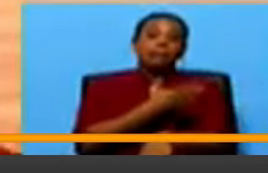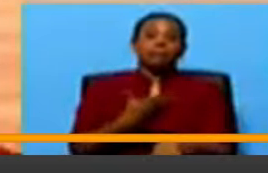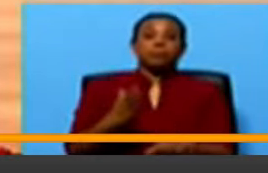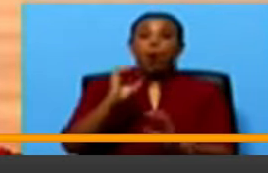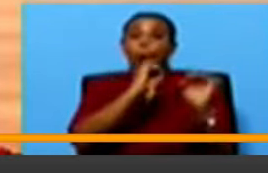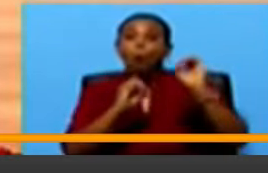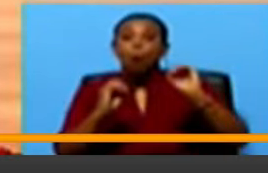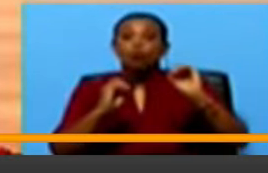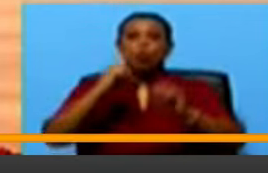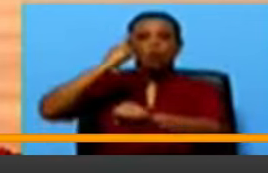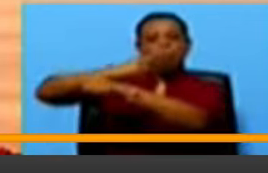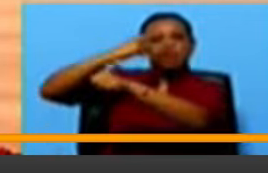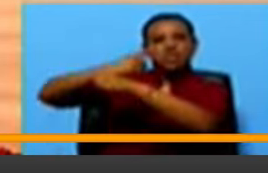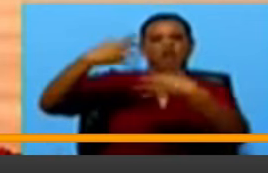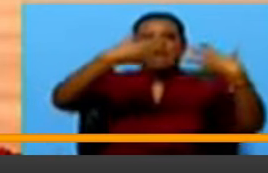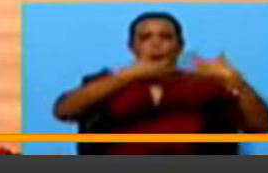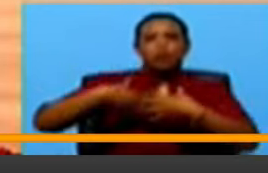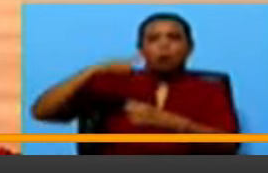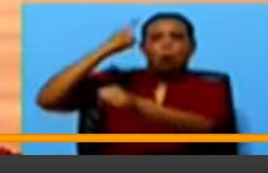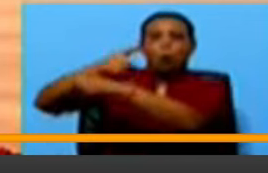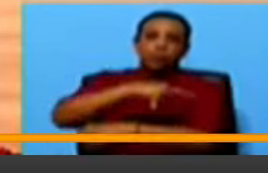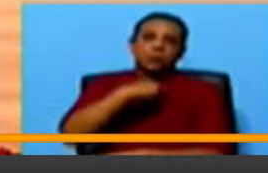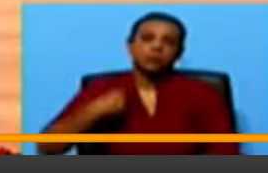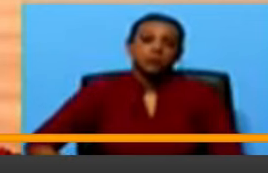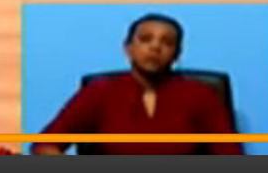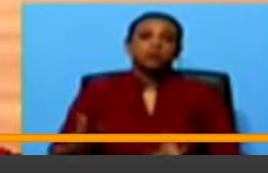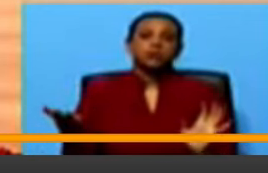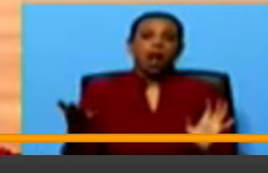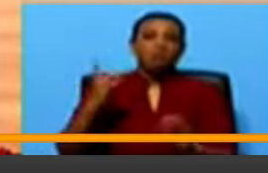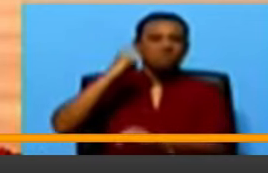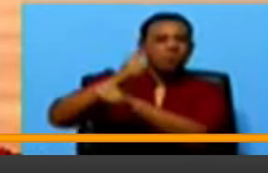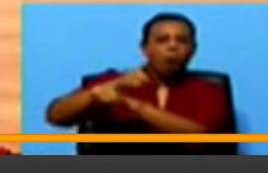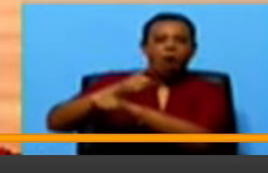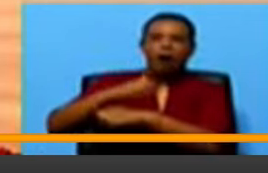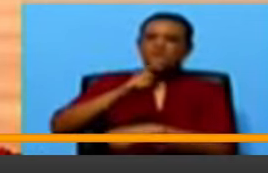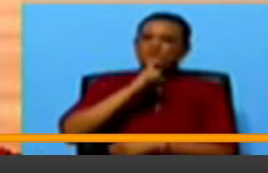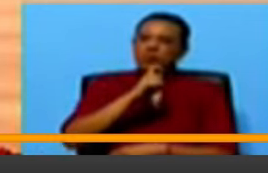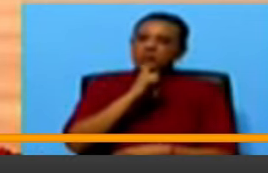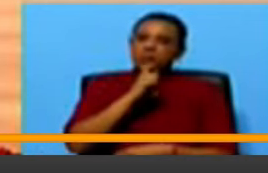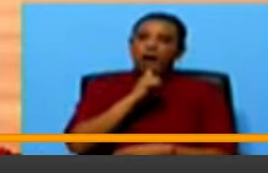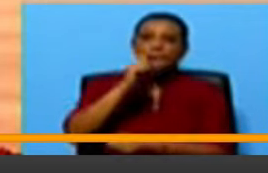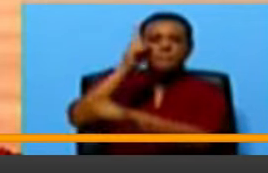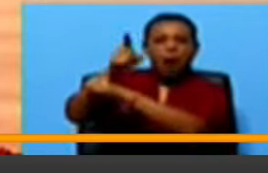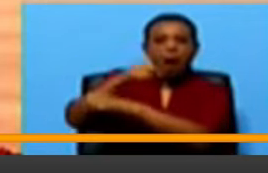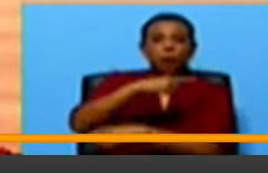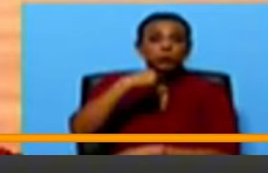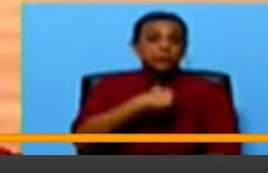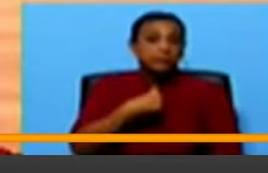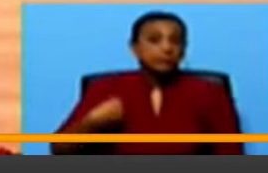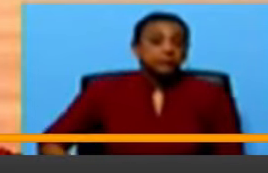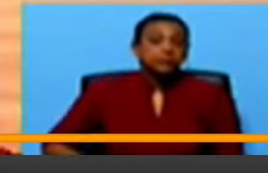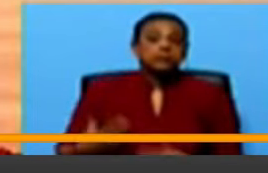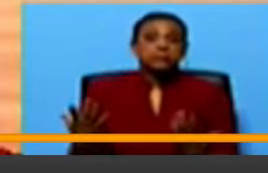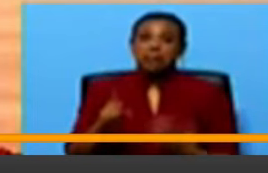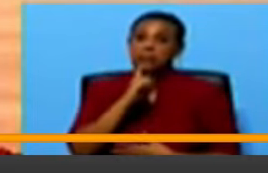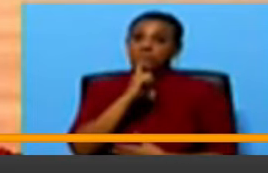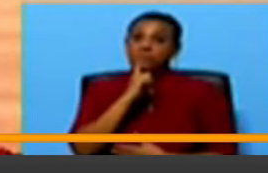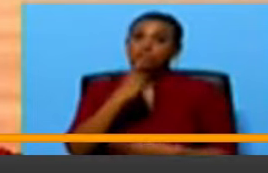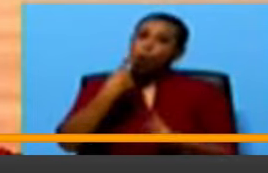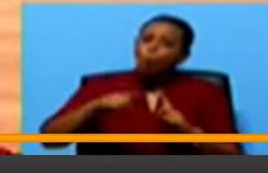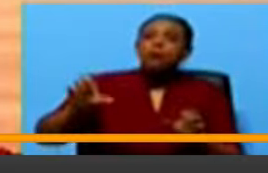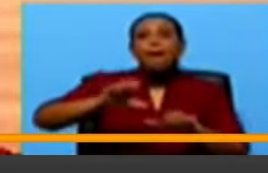occidental colonialista y los ataques imperialistas contra China, y